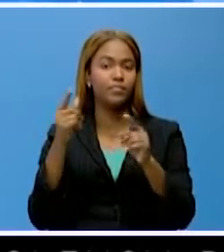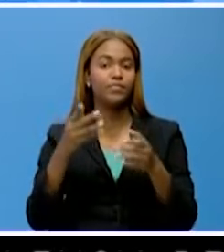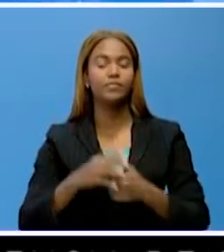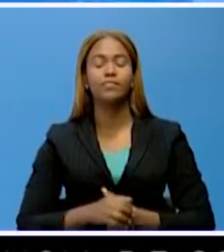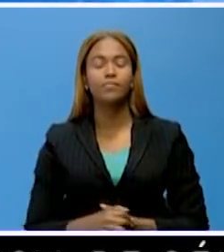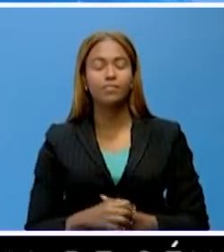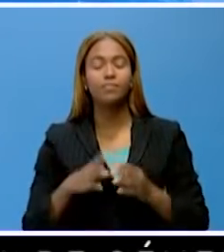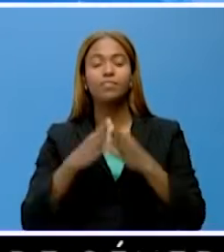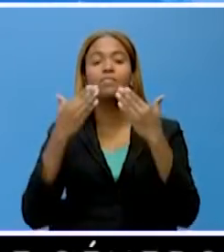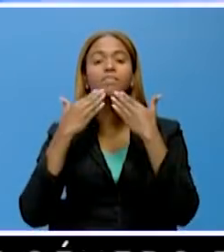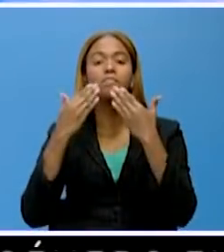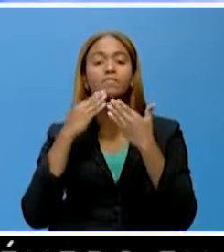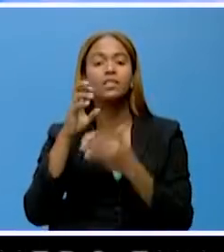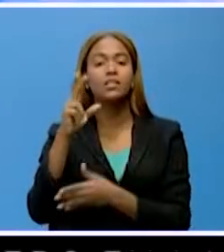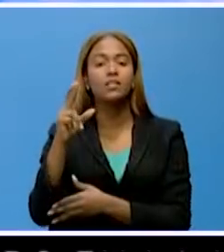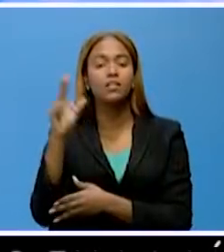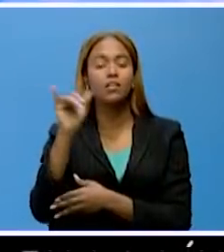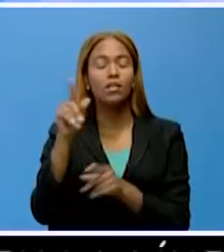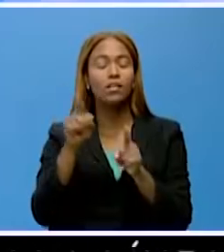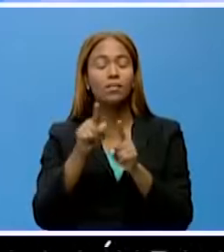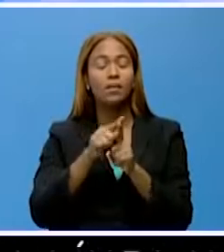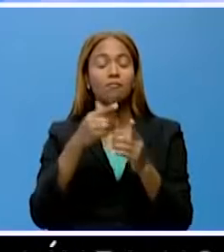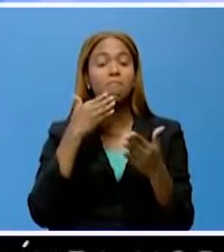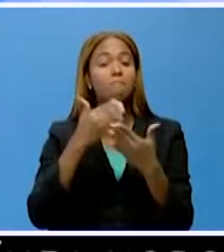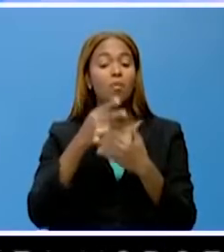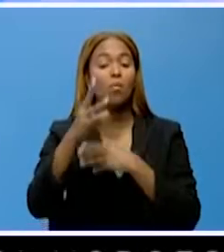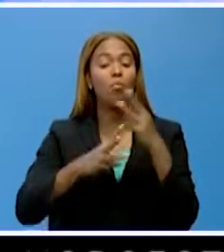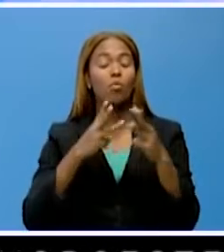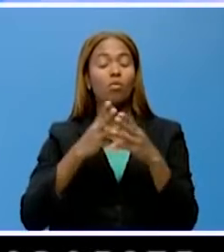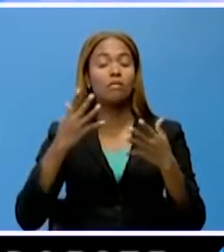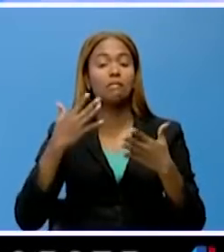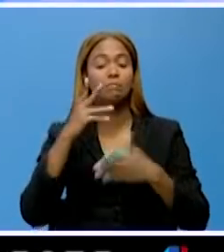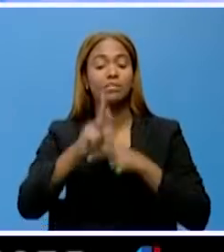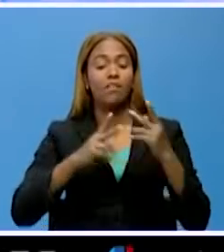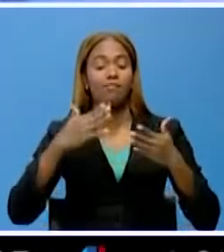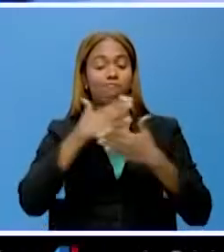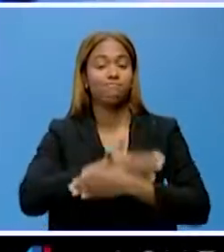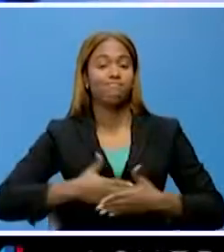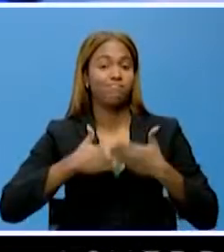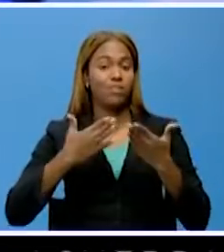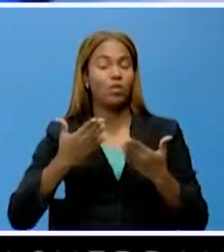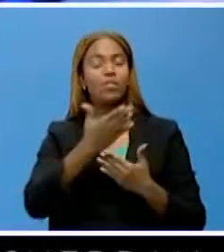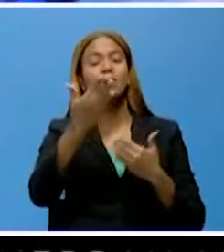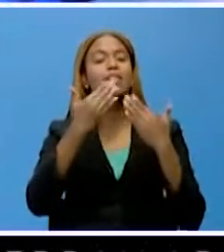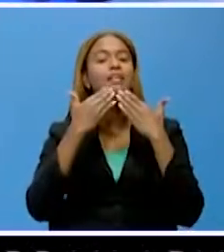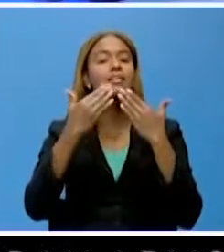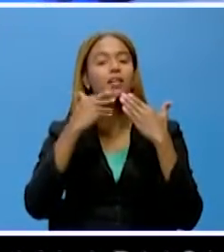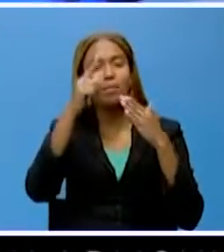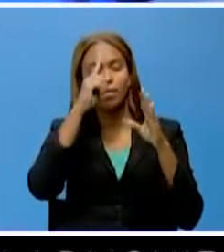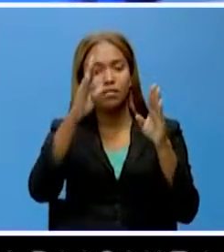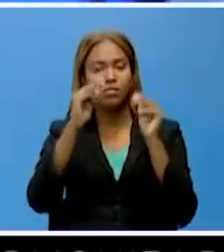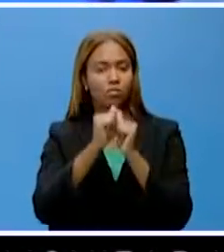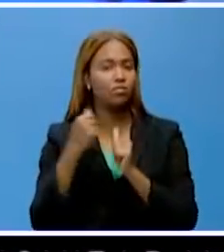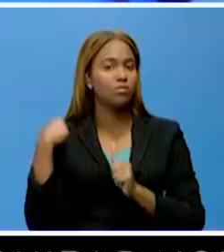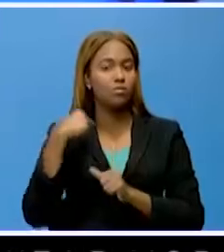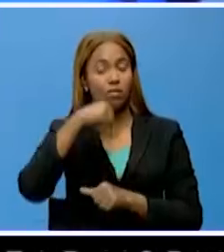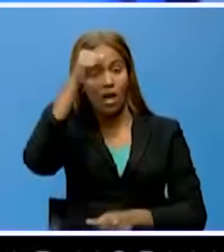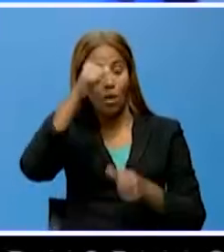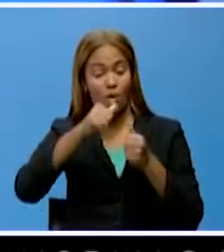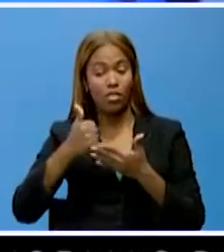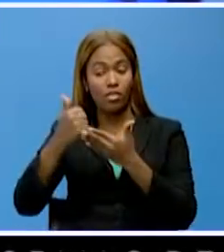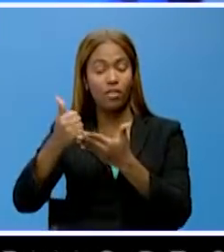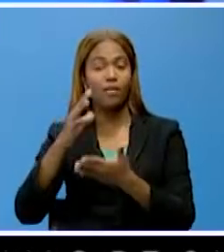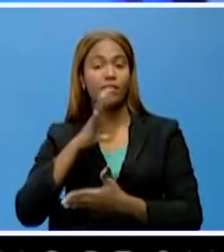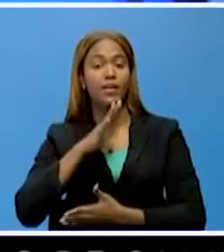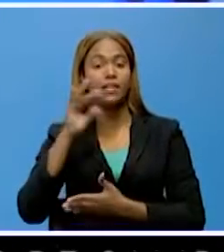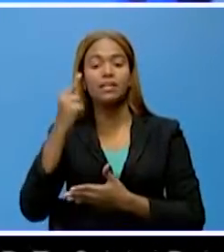contigo. Muchas gracias, Esther. Y por supuesto, interesante el mundo del entretenimiento de la mano contigo. A ustedes, gracias por habernos acompañado. Recuerde que hacer el bien